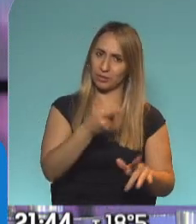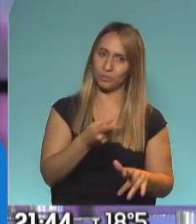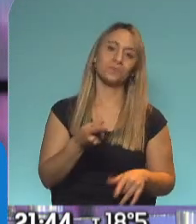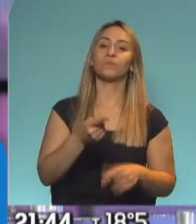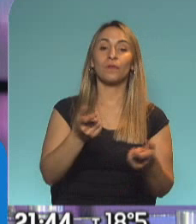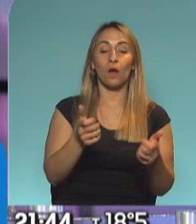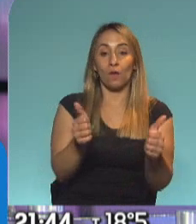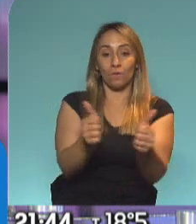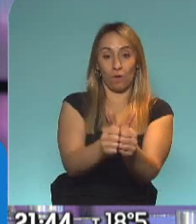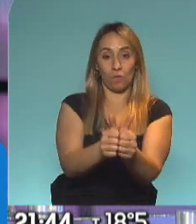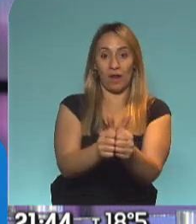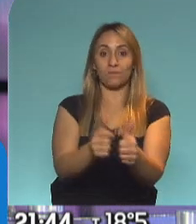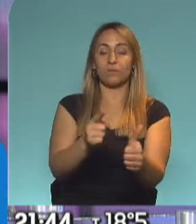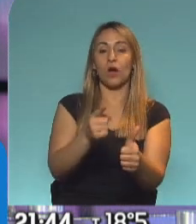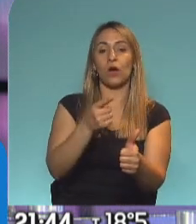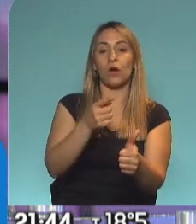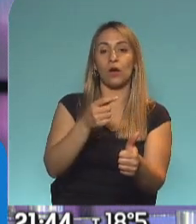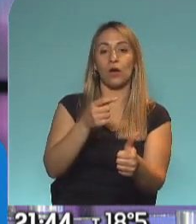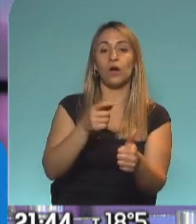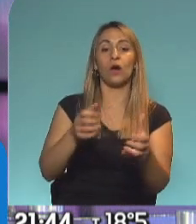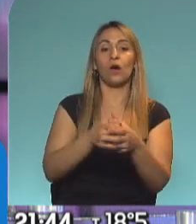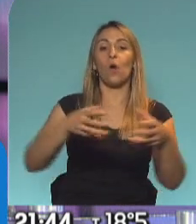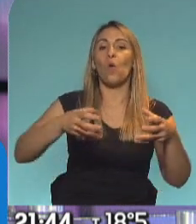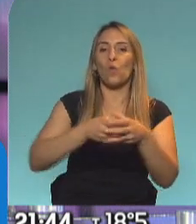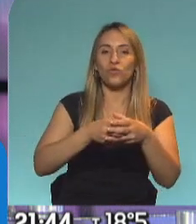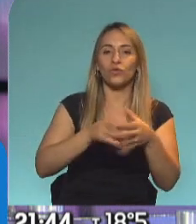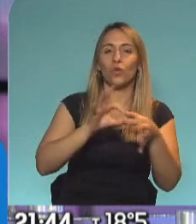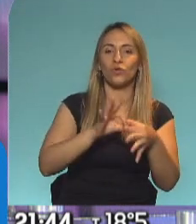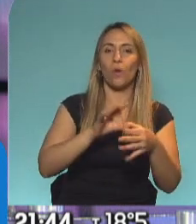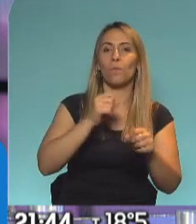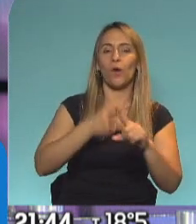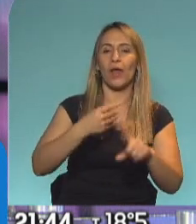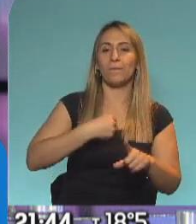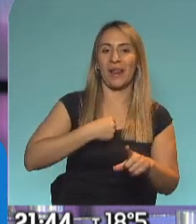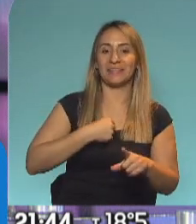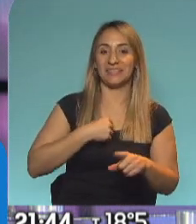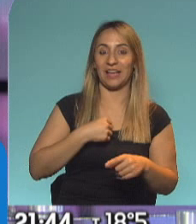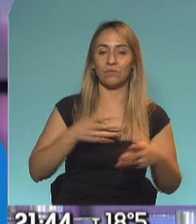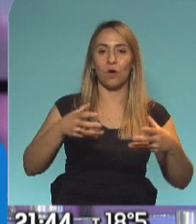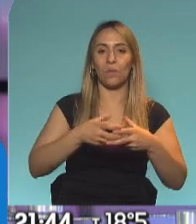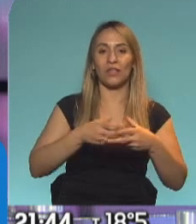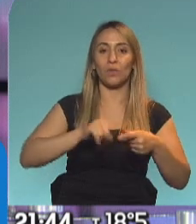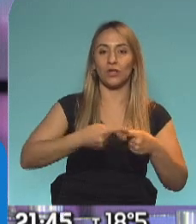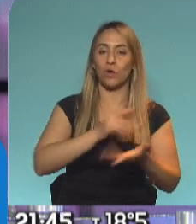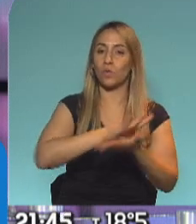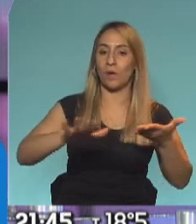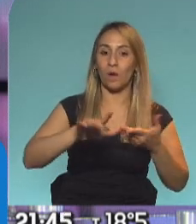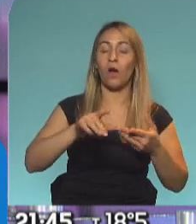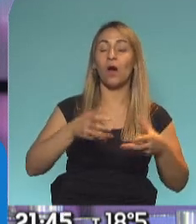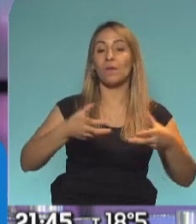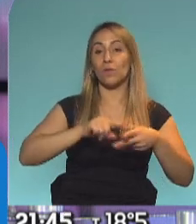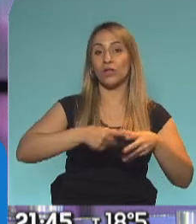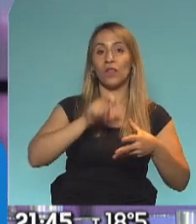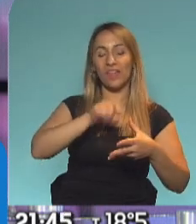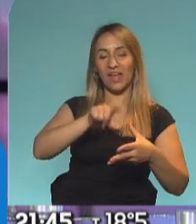Esta fórmula presidencial, la fórmula de UNES, de Unión por la Esperanza, del partido de Rafael, el nuevo partido político de Rafael Correa,